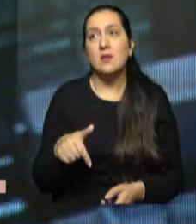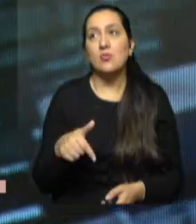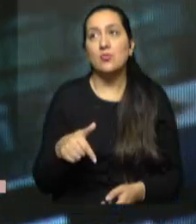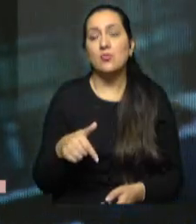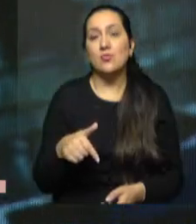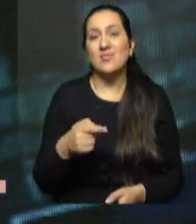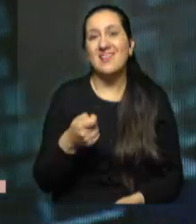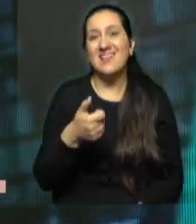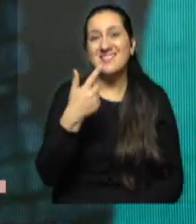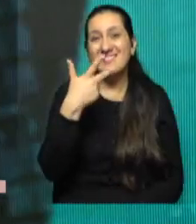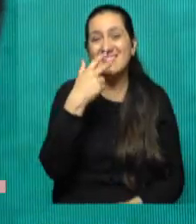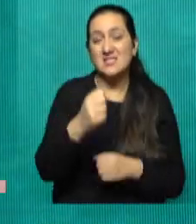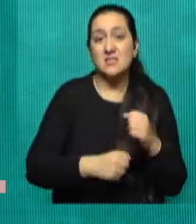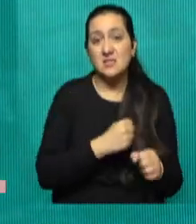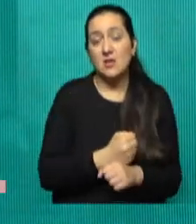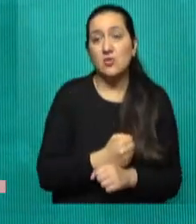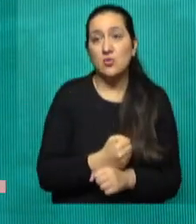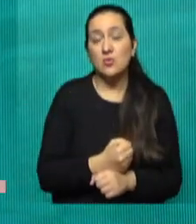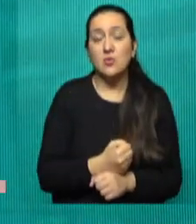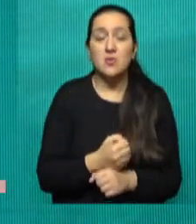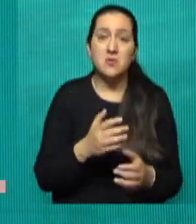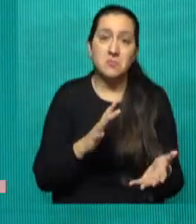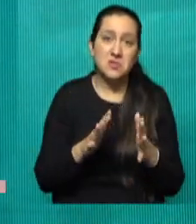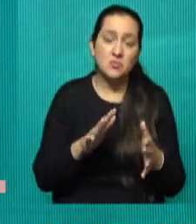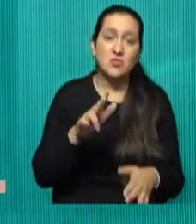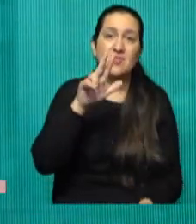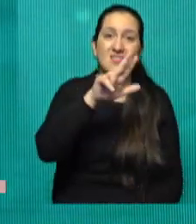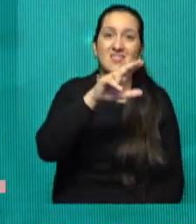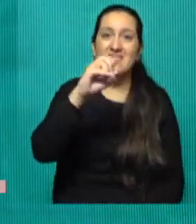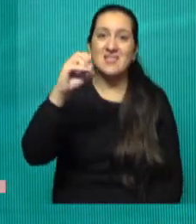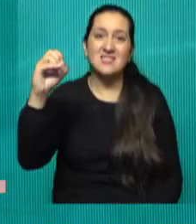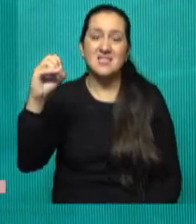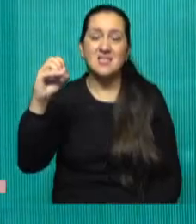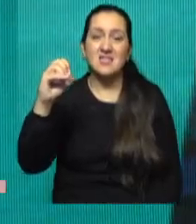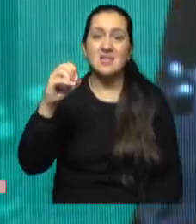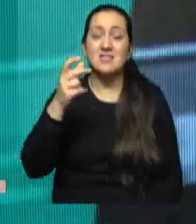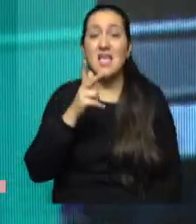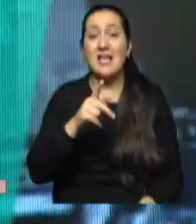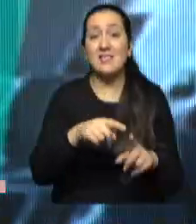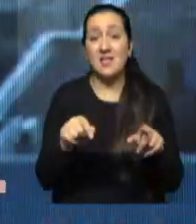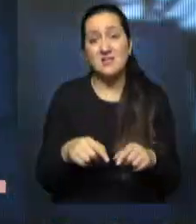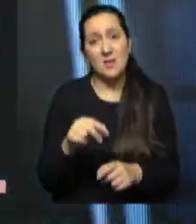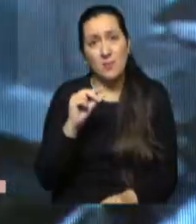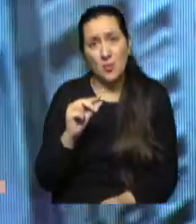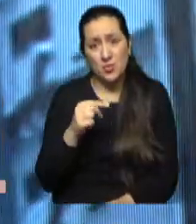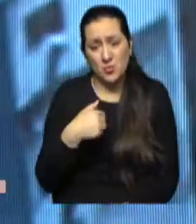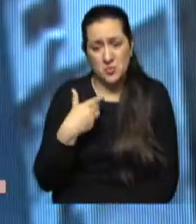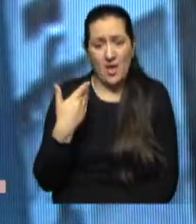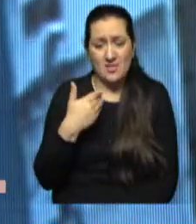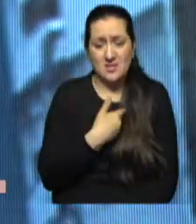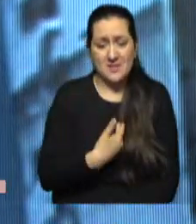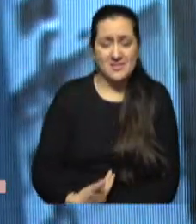casi tres años no hay más de 300 hectáreas piénsese en muy poco este cuando yo era presidente